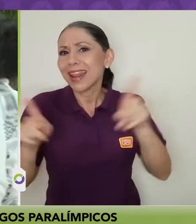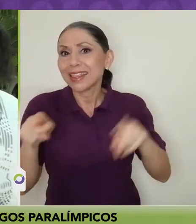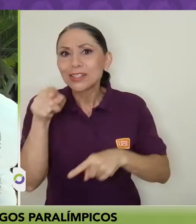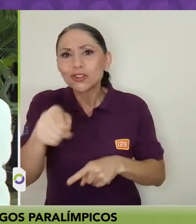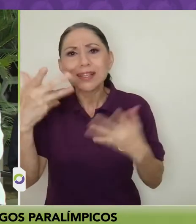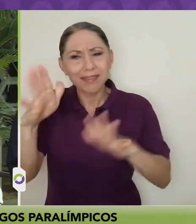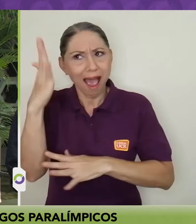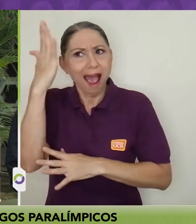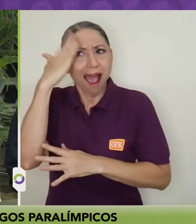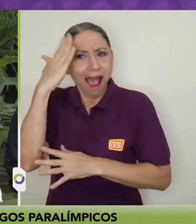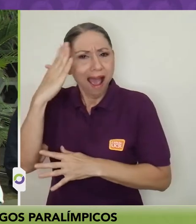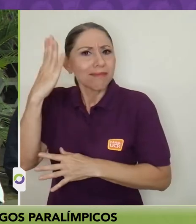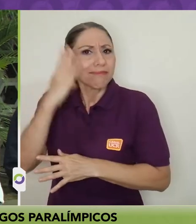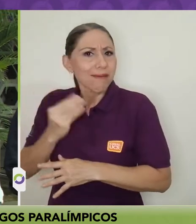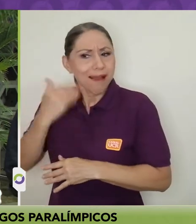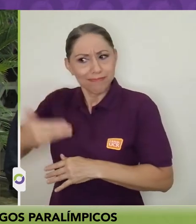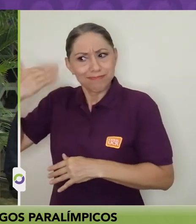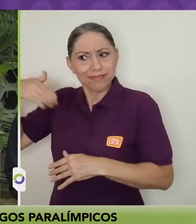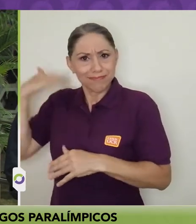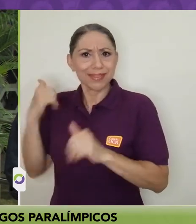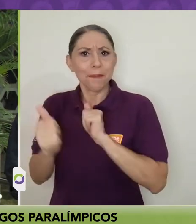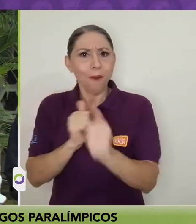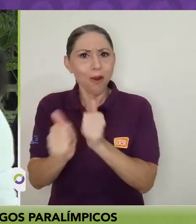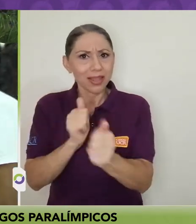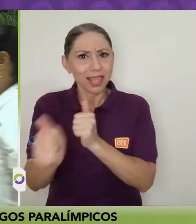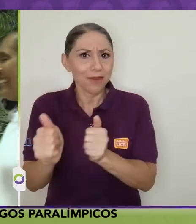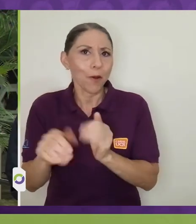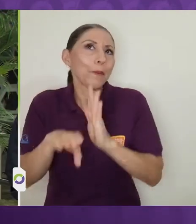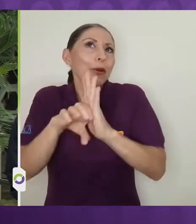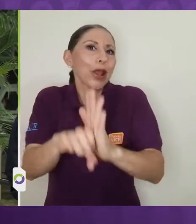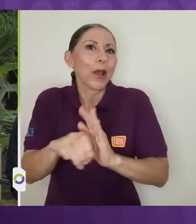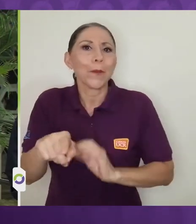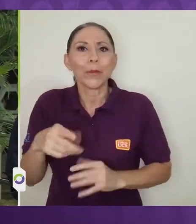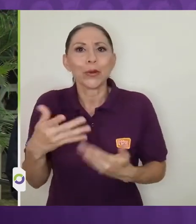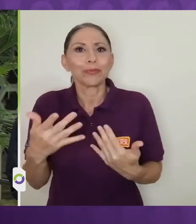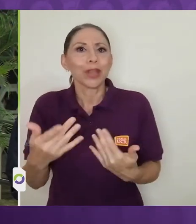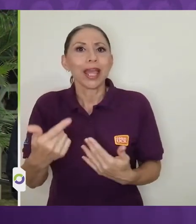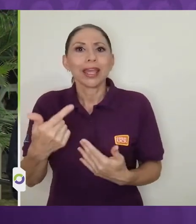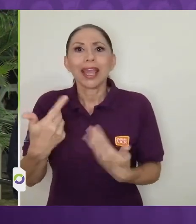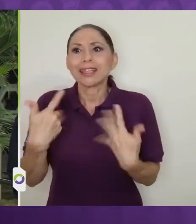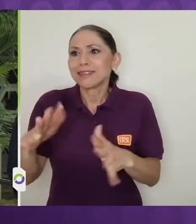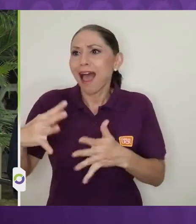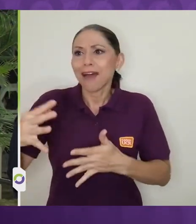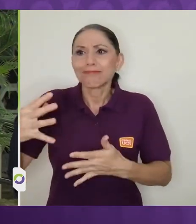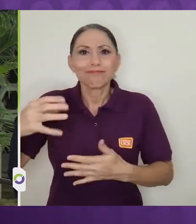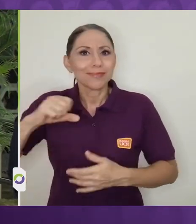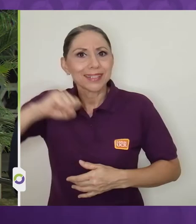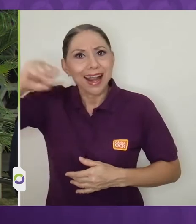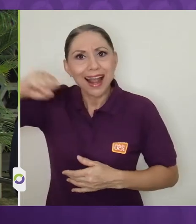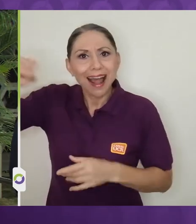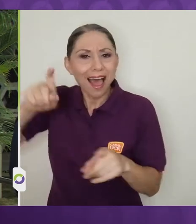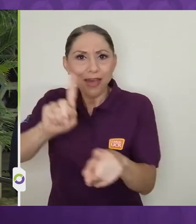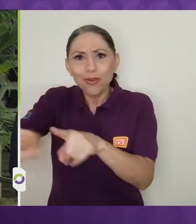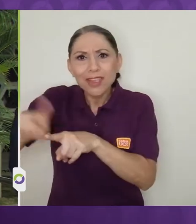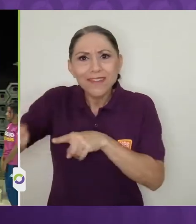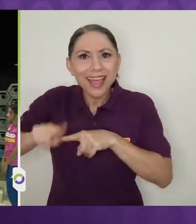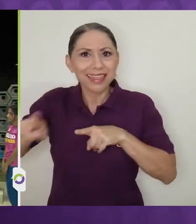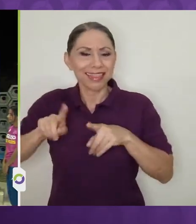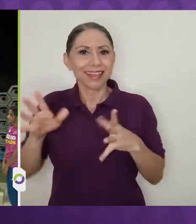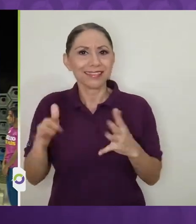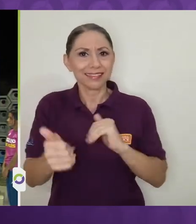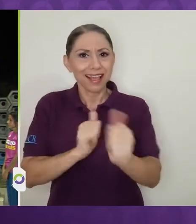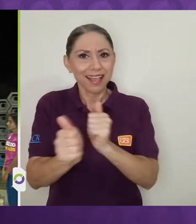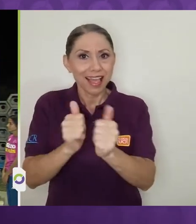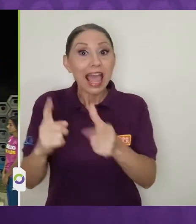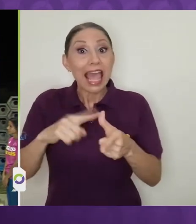con un historial deportivo, soy la ganadora de X cantidad de medallas en tal evento, entonces